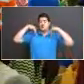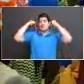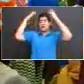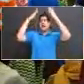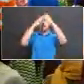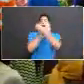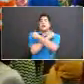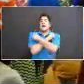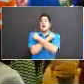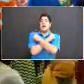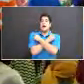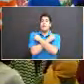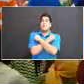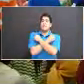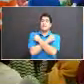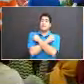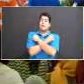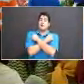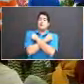tu gran